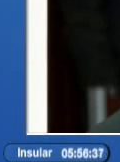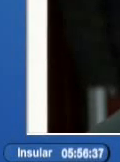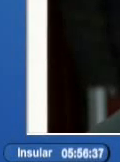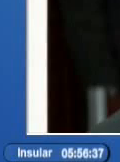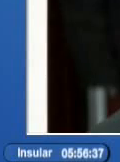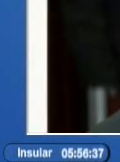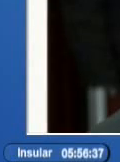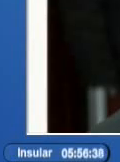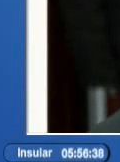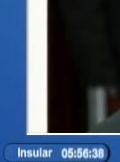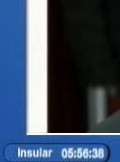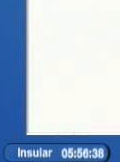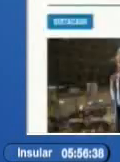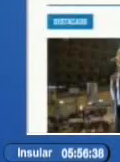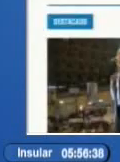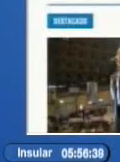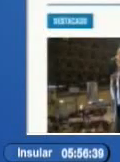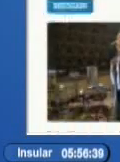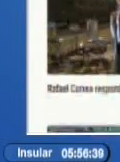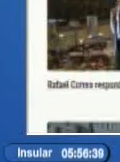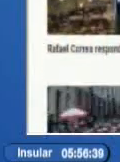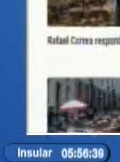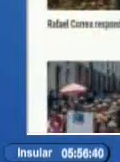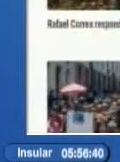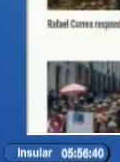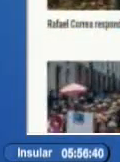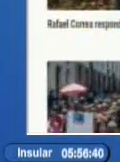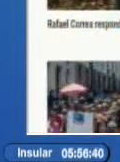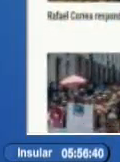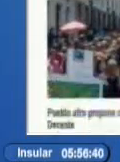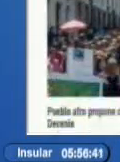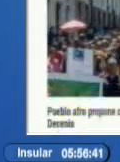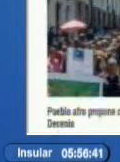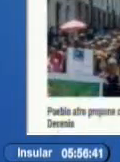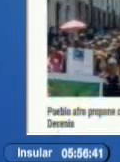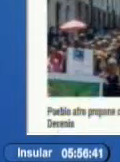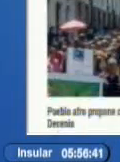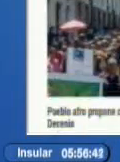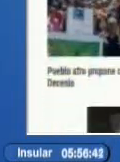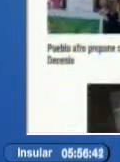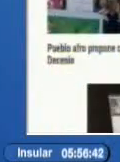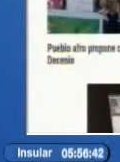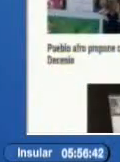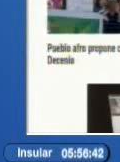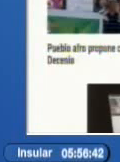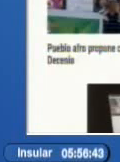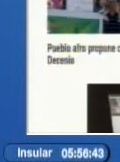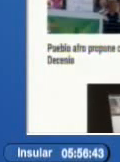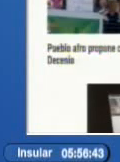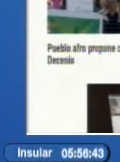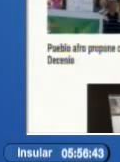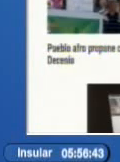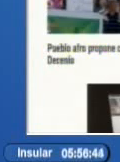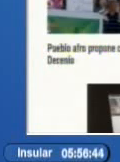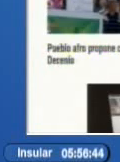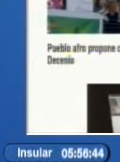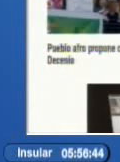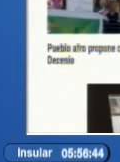Mancheno. Recuerden que en este portal tenemos noticias de interés económico, por supuesto, cultura, entretenimiento. Y vamos a abrir una